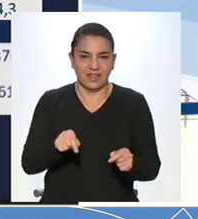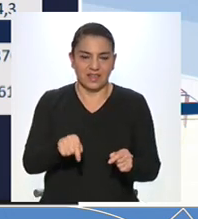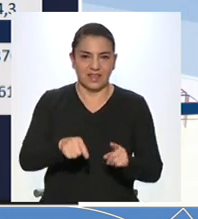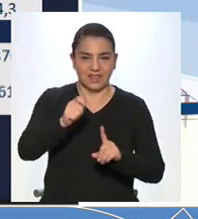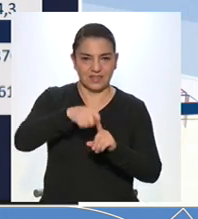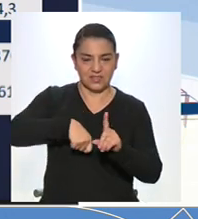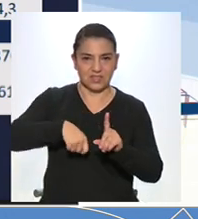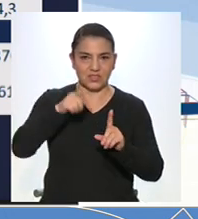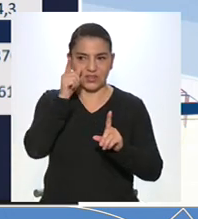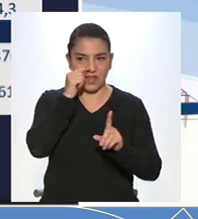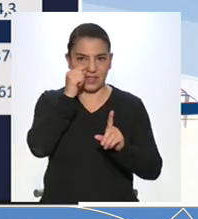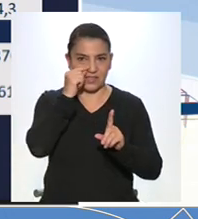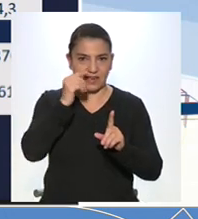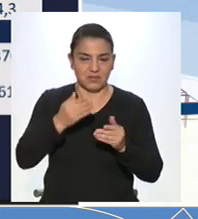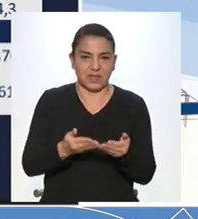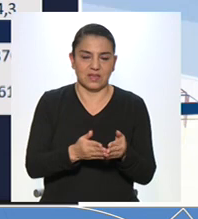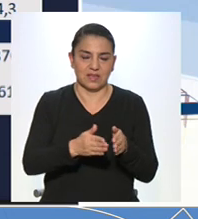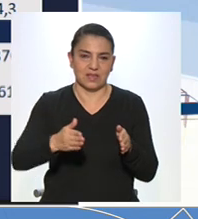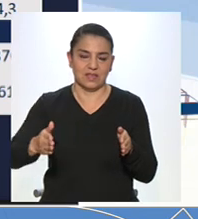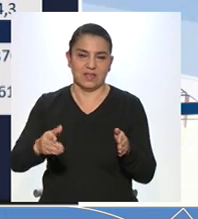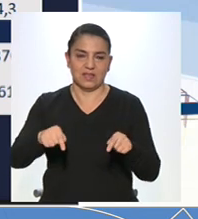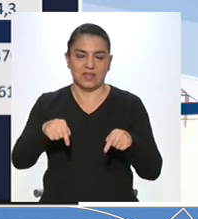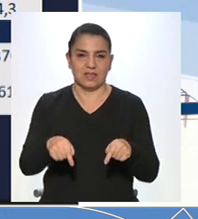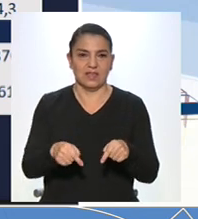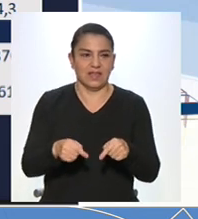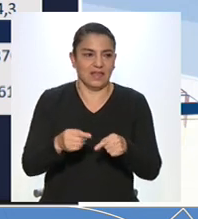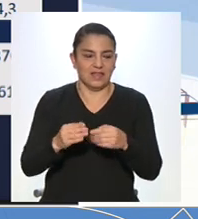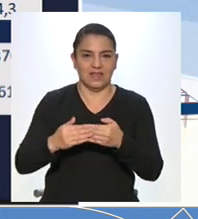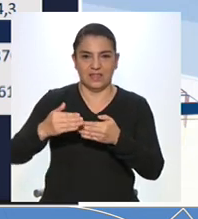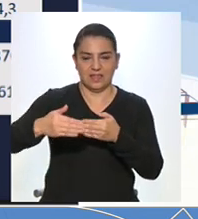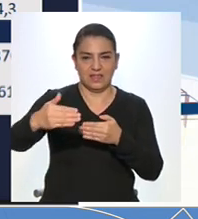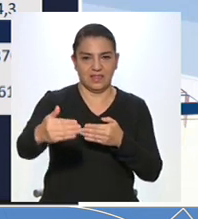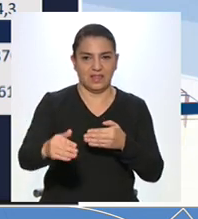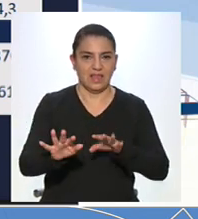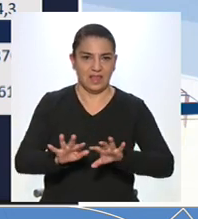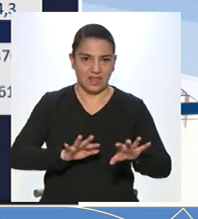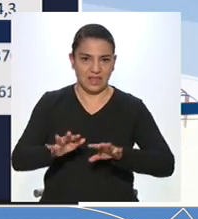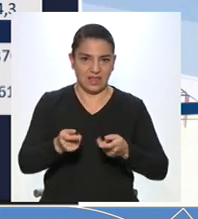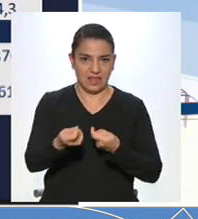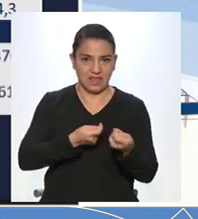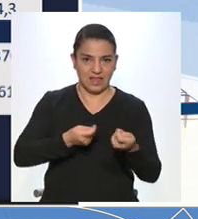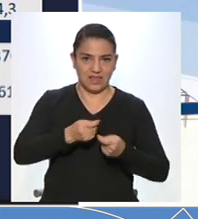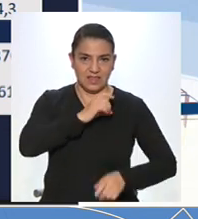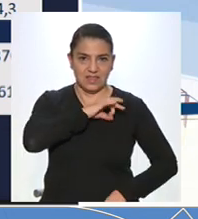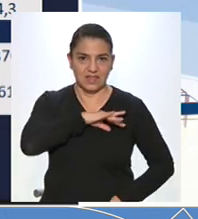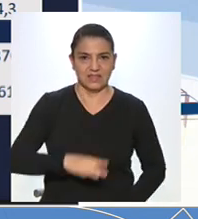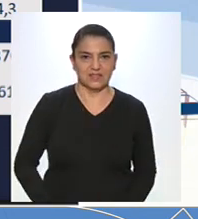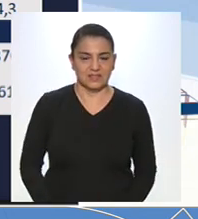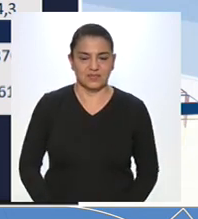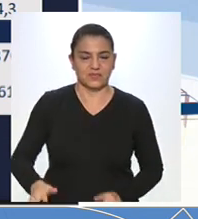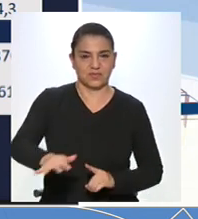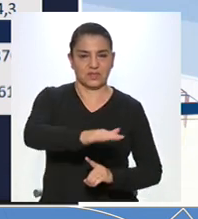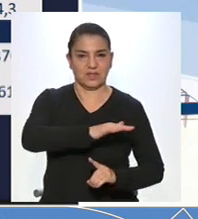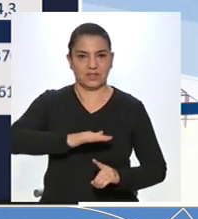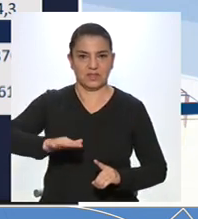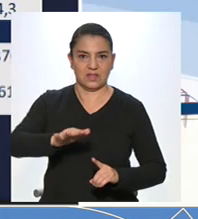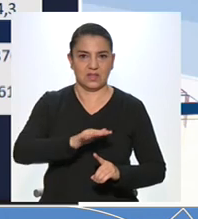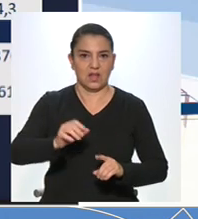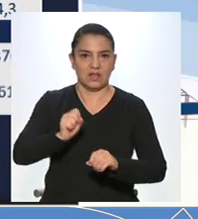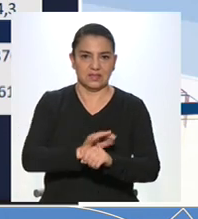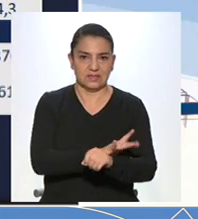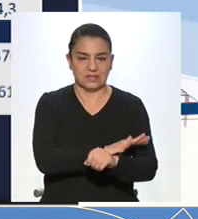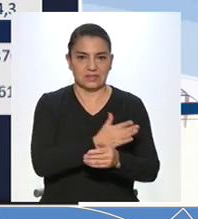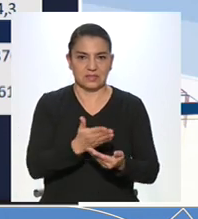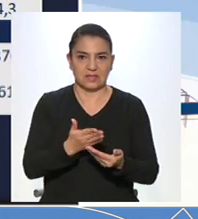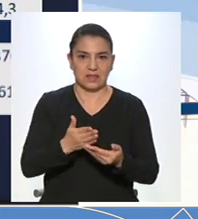del escenario internacional que enmarca las proyecciones para la actividad en Chile. Escenarios de sensibilidad.